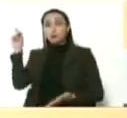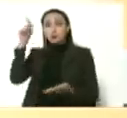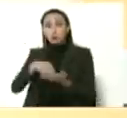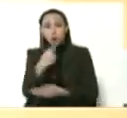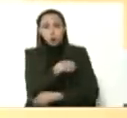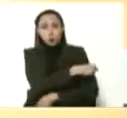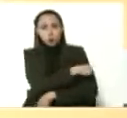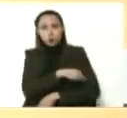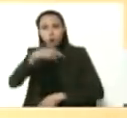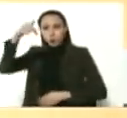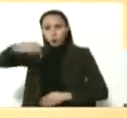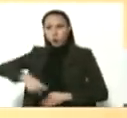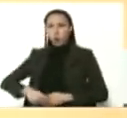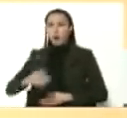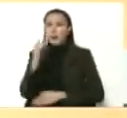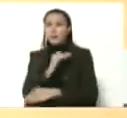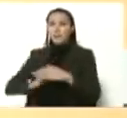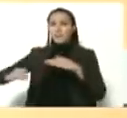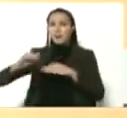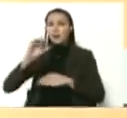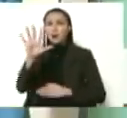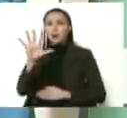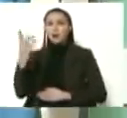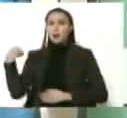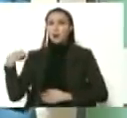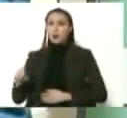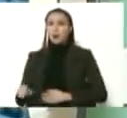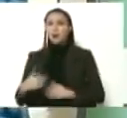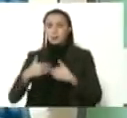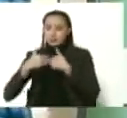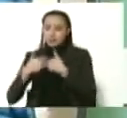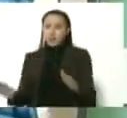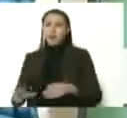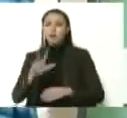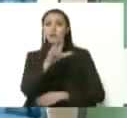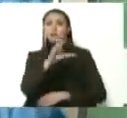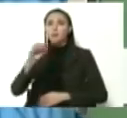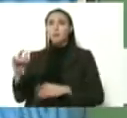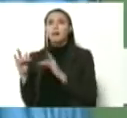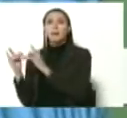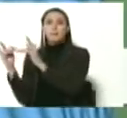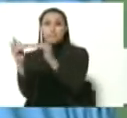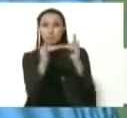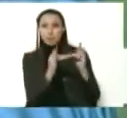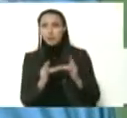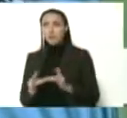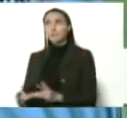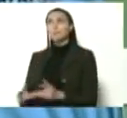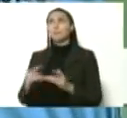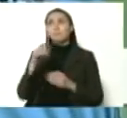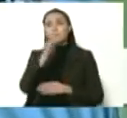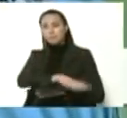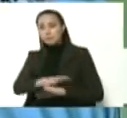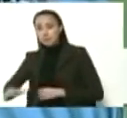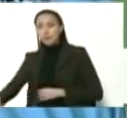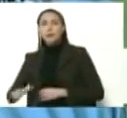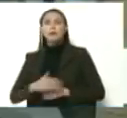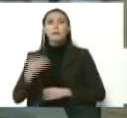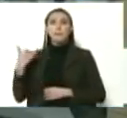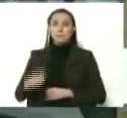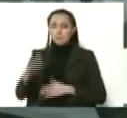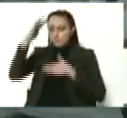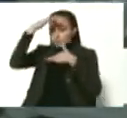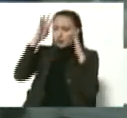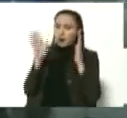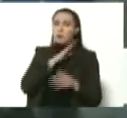Santaella, donde hoy, desde el piso 5, estamos habilitando 30 camas de pediatría, de hospitalización para nuestros niños y